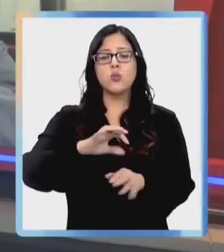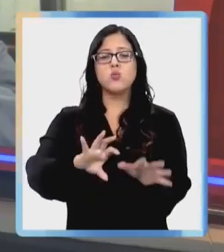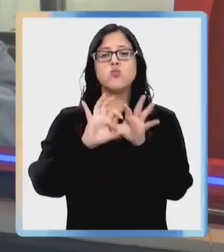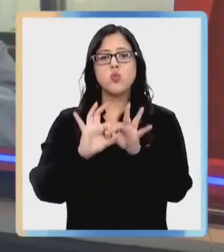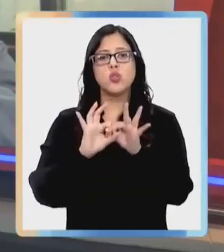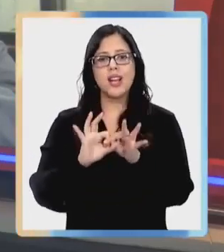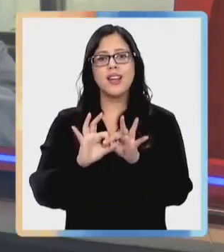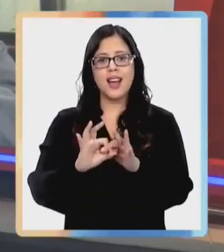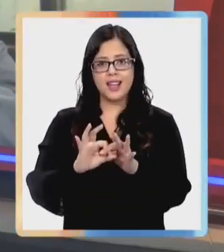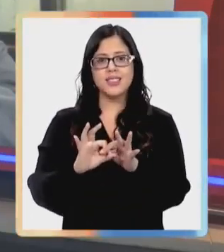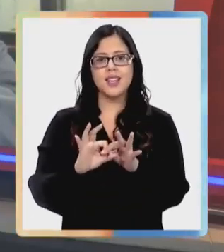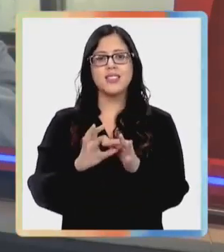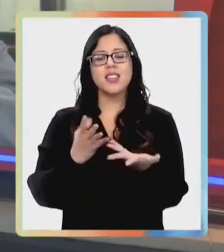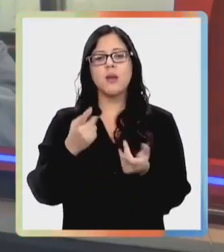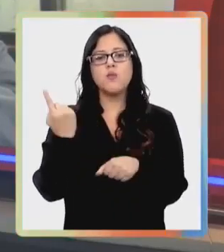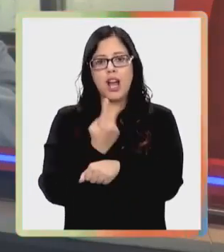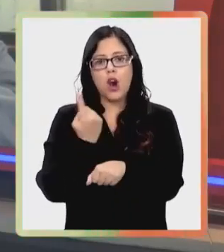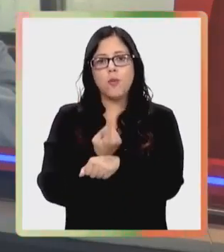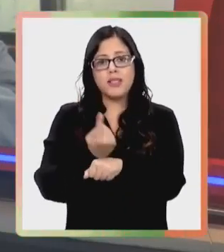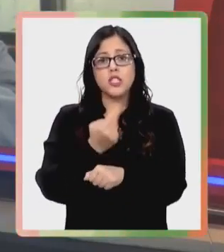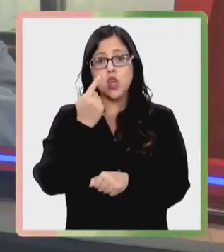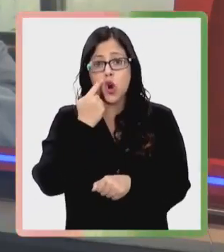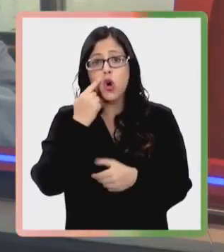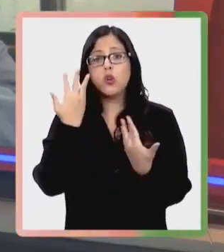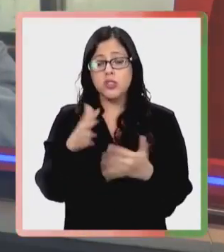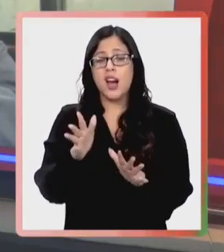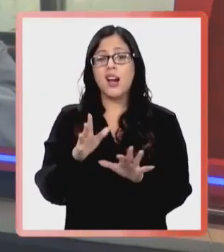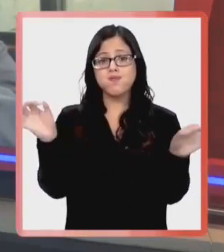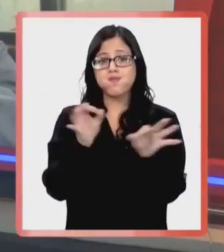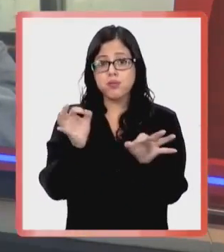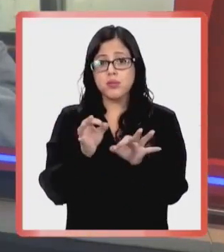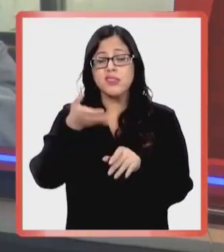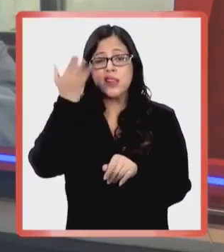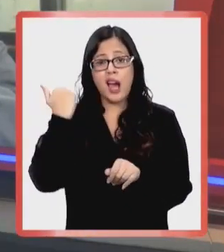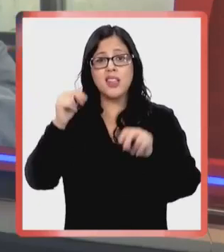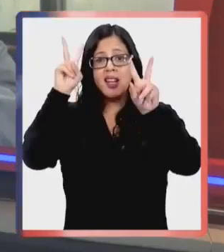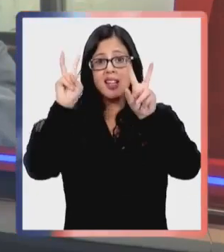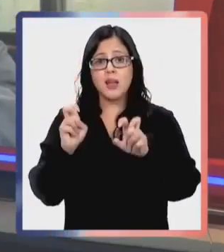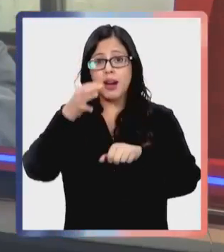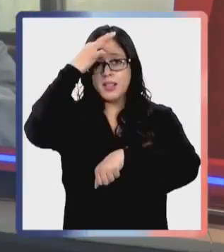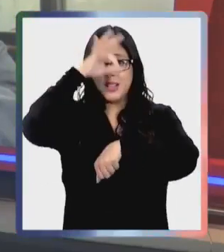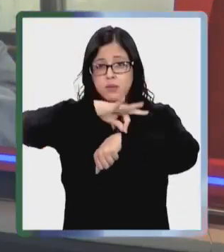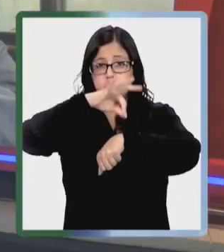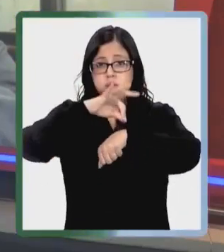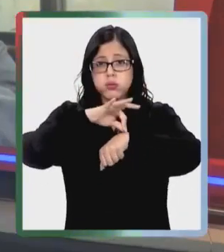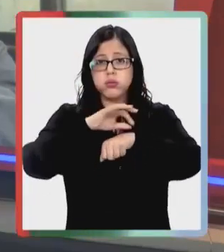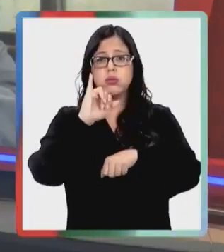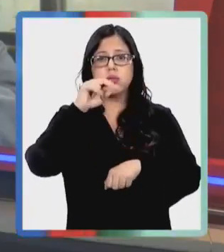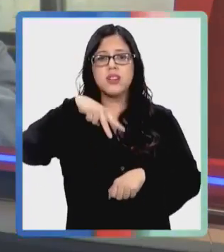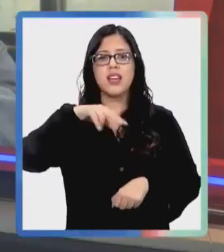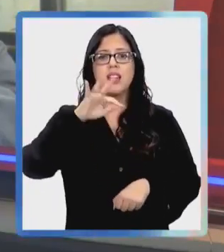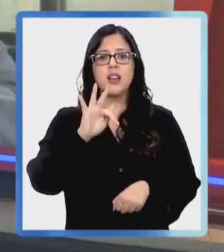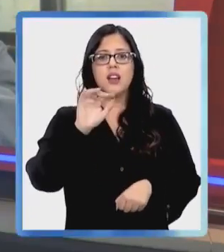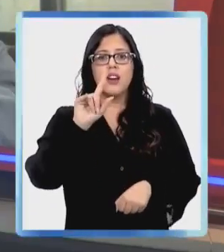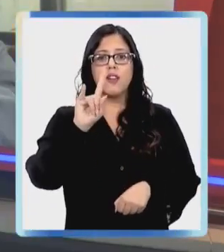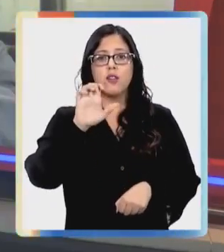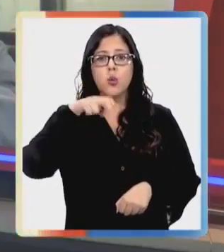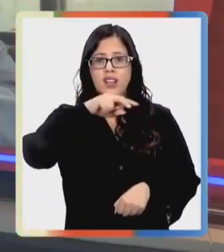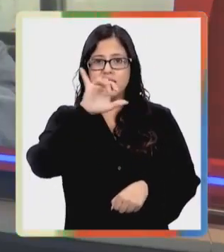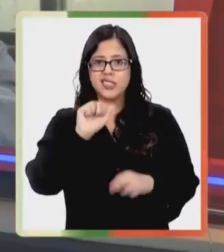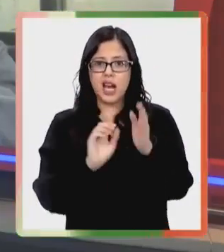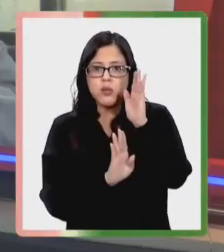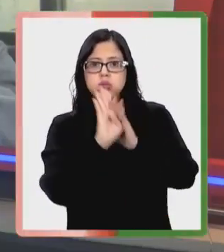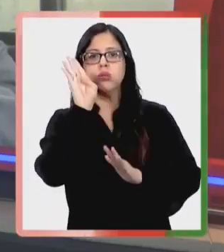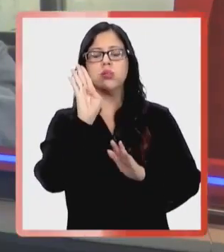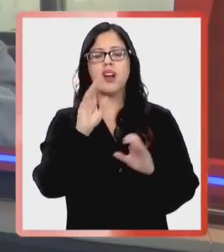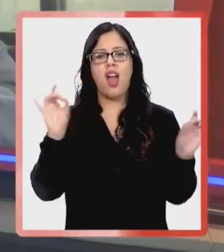esta conversación. Ya se nos ha dicho reiteradamente, viene ahora un pic de influenza, una enfermedad que es especialmente agresiva con los